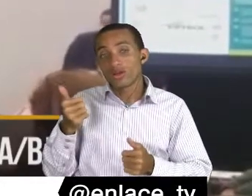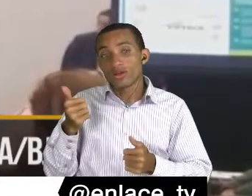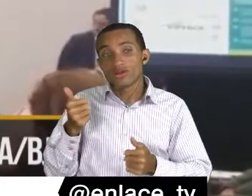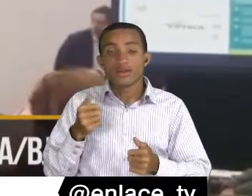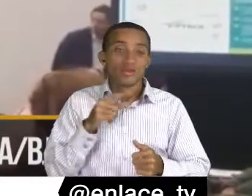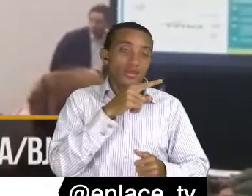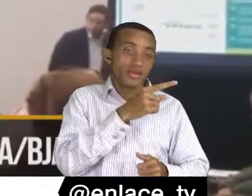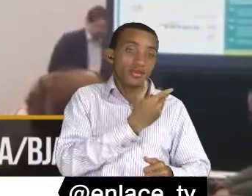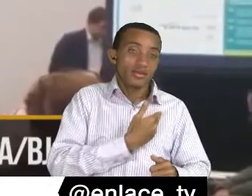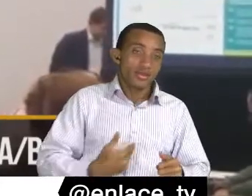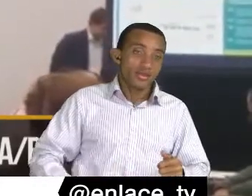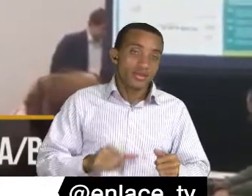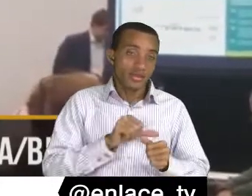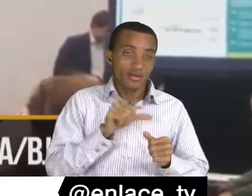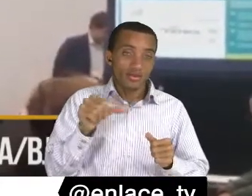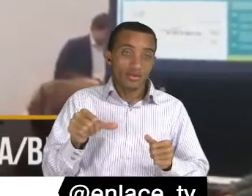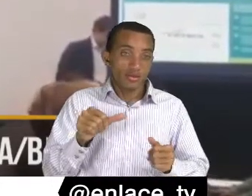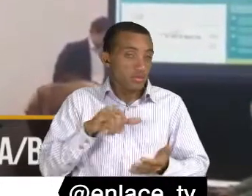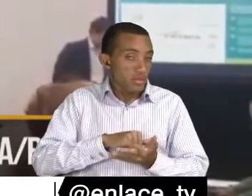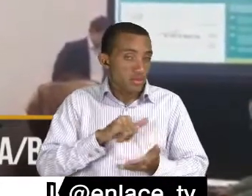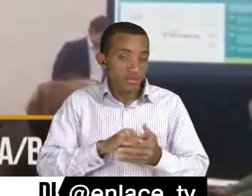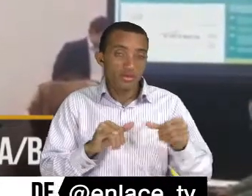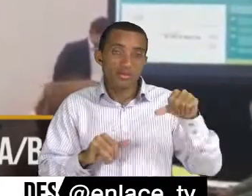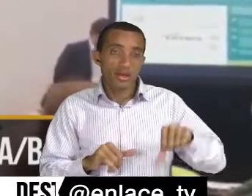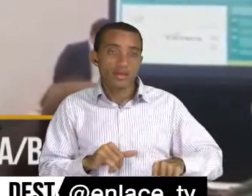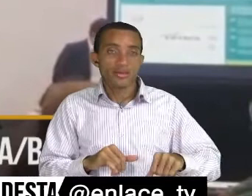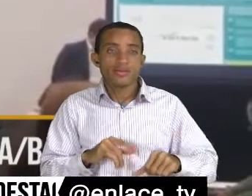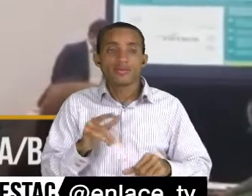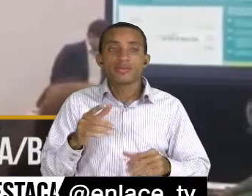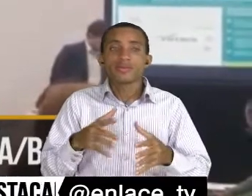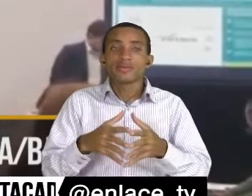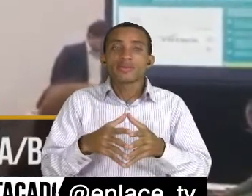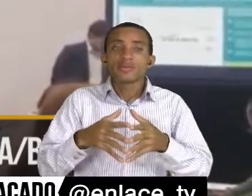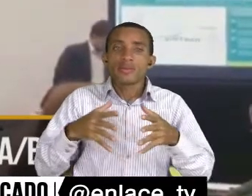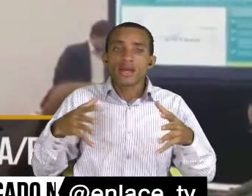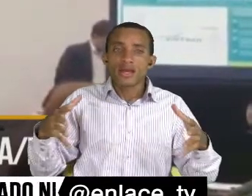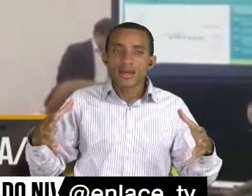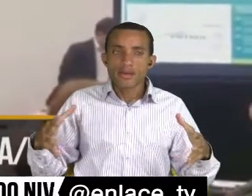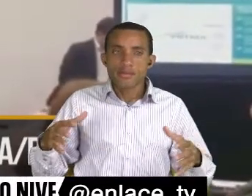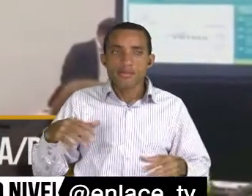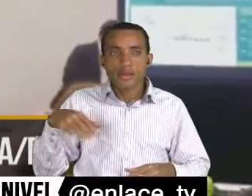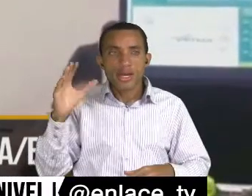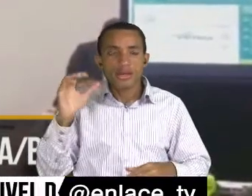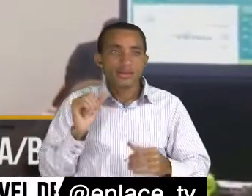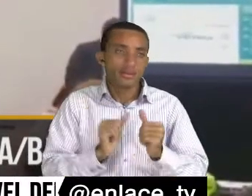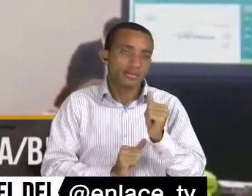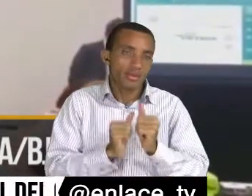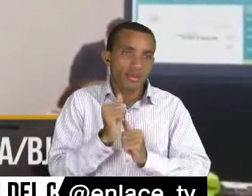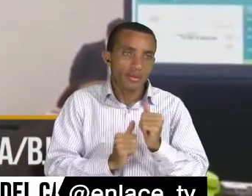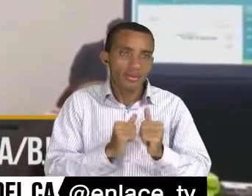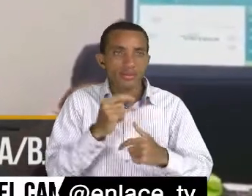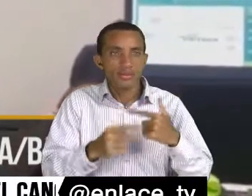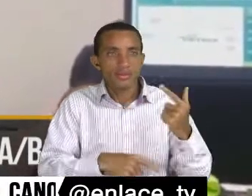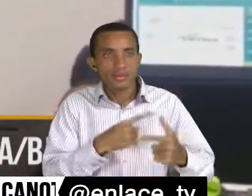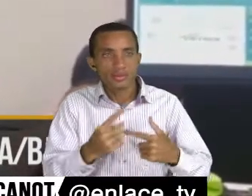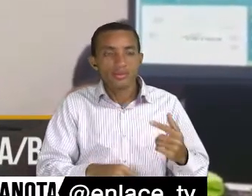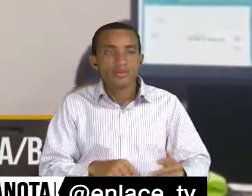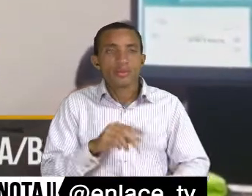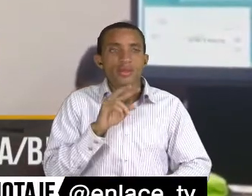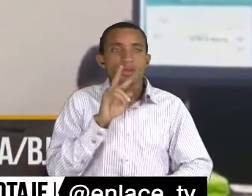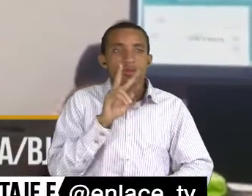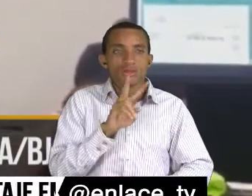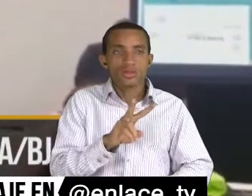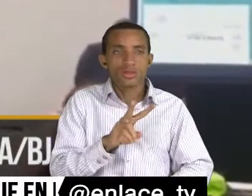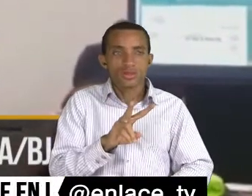Segundo, la refinería es la mayor refinería del país. Refina, ustedes lo vieron hoy, 220 mil